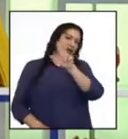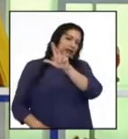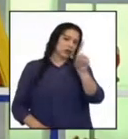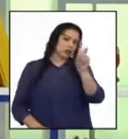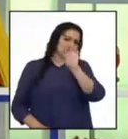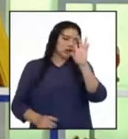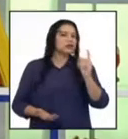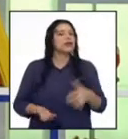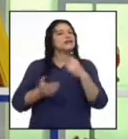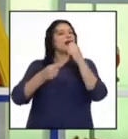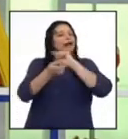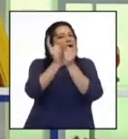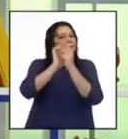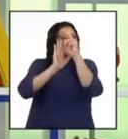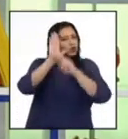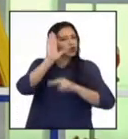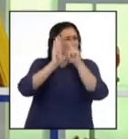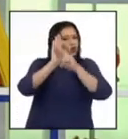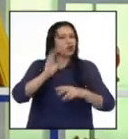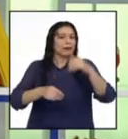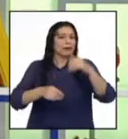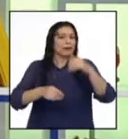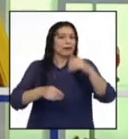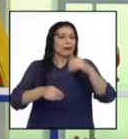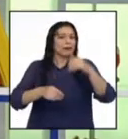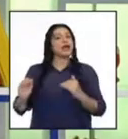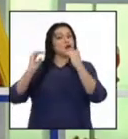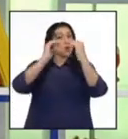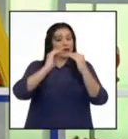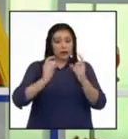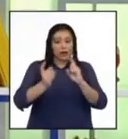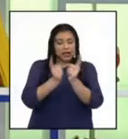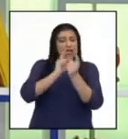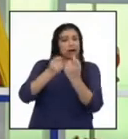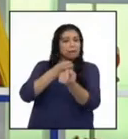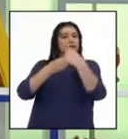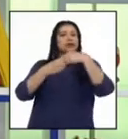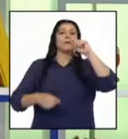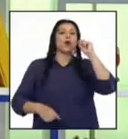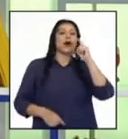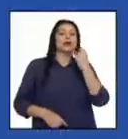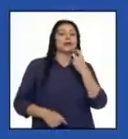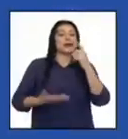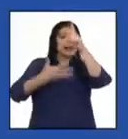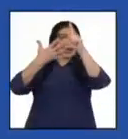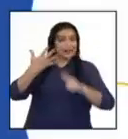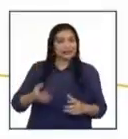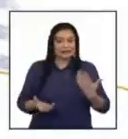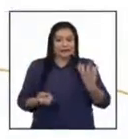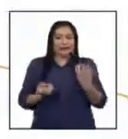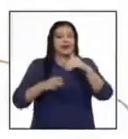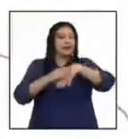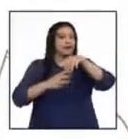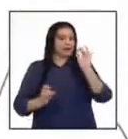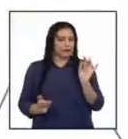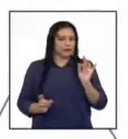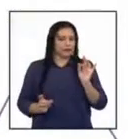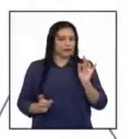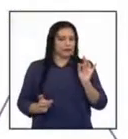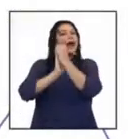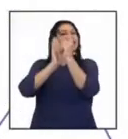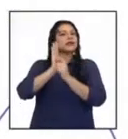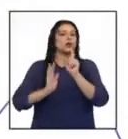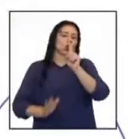normas de la legislación electoral para garantizar paridad y alternancia de género en las listas de candidatos. Artículo